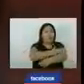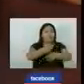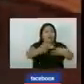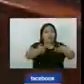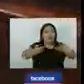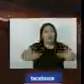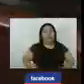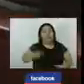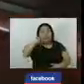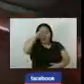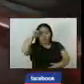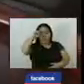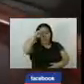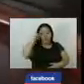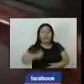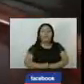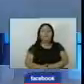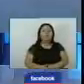derechos laborales.